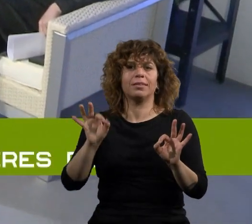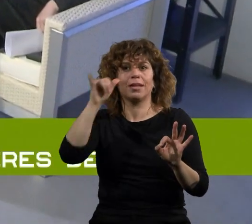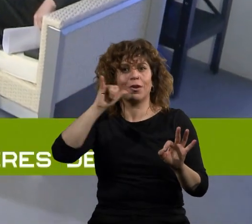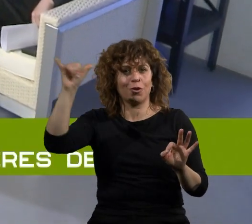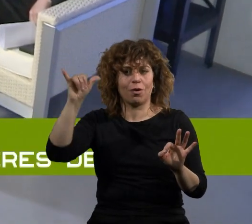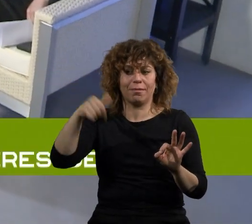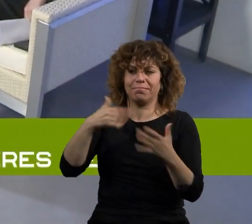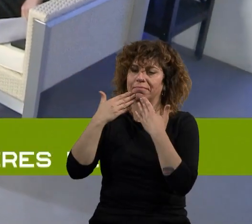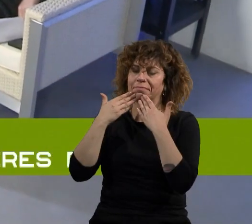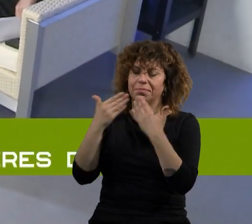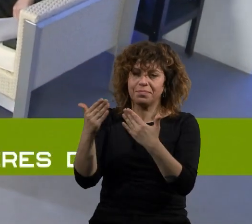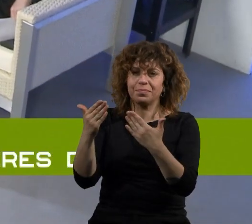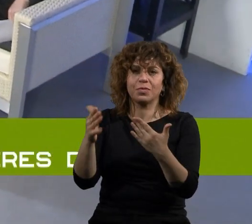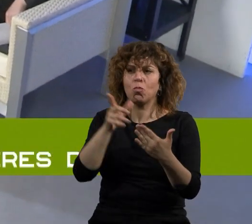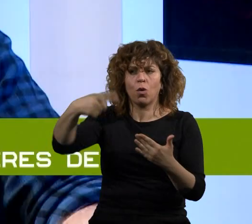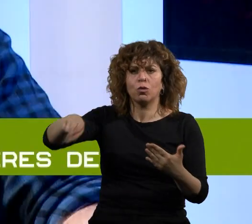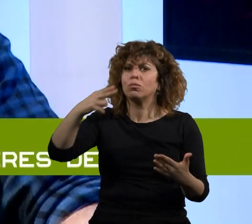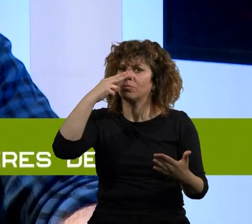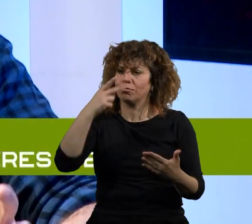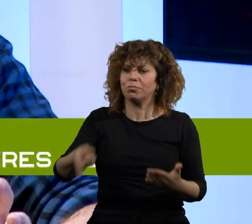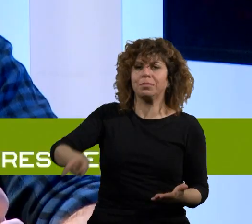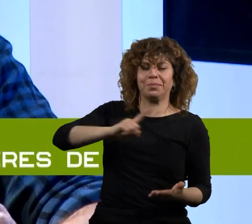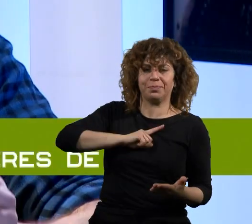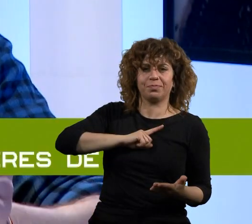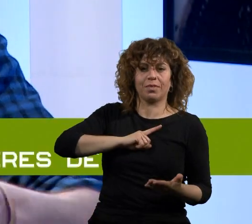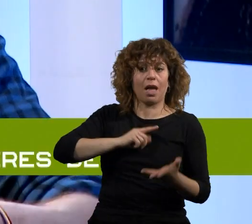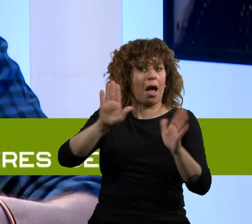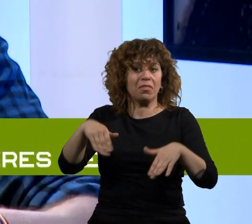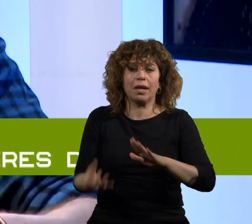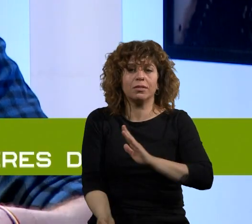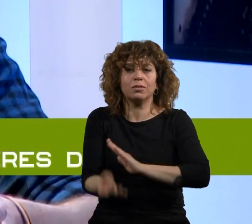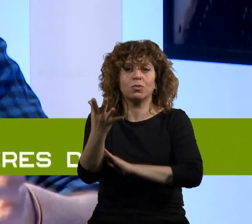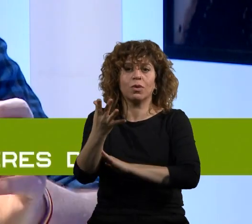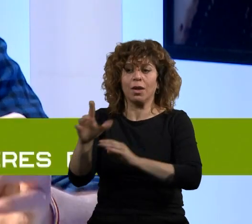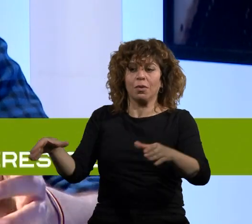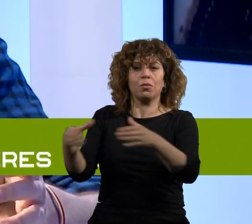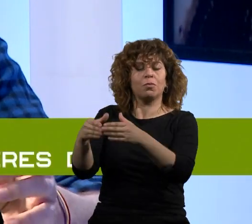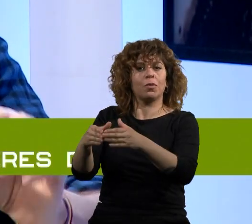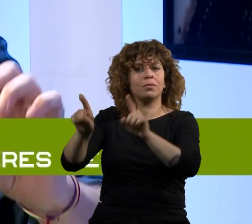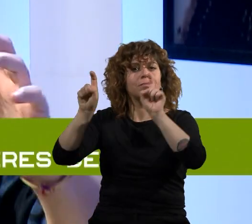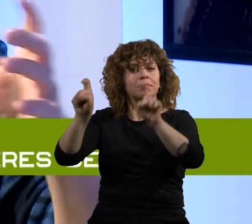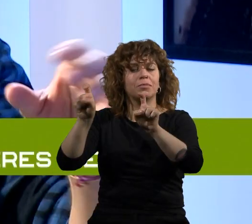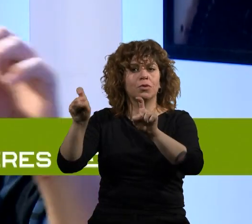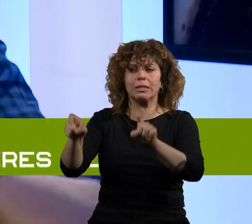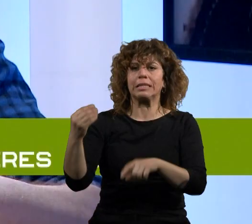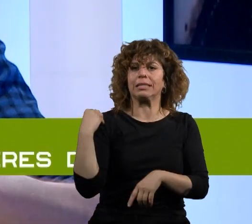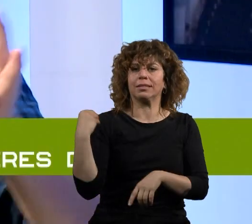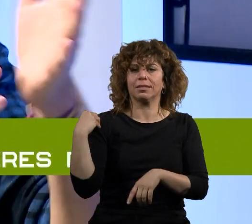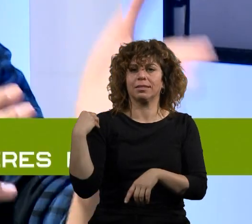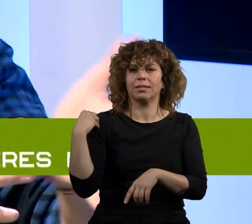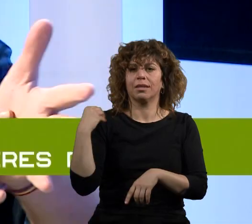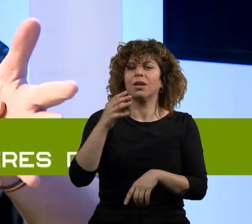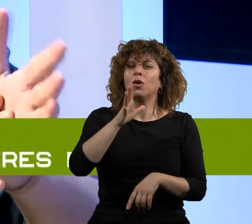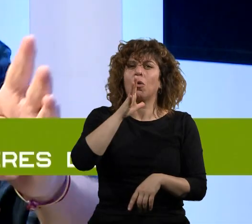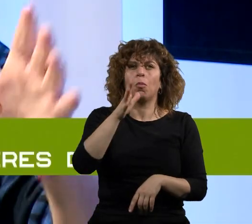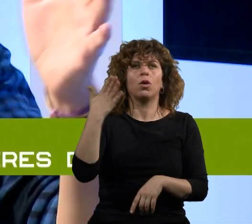les agradezco también, porque se interesaron mucho. Y de hecho todo surgió por los mismos profesores que me comentaban, porque también he hecho algún pase,